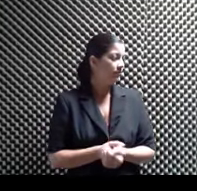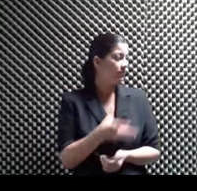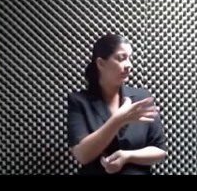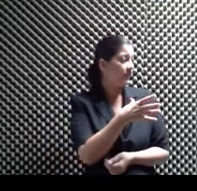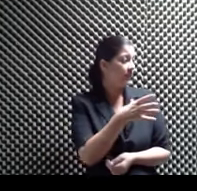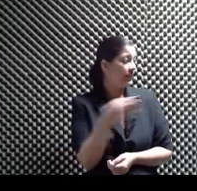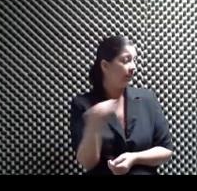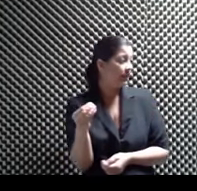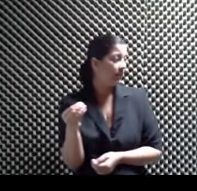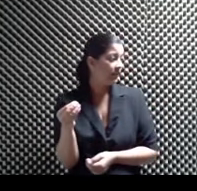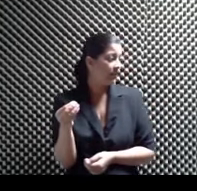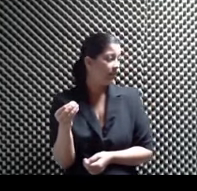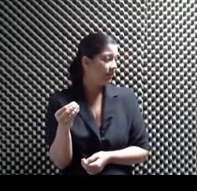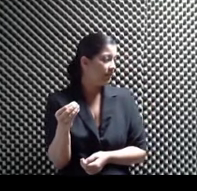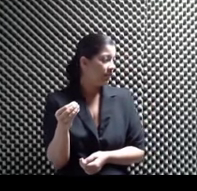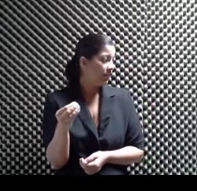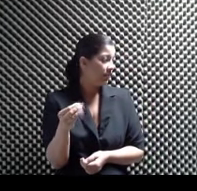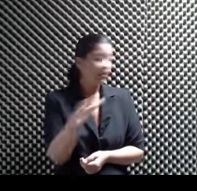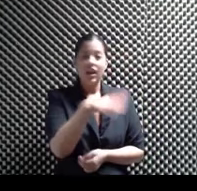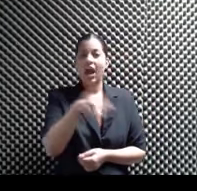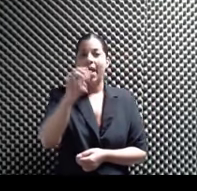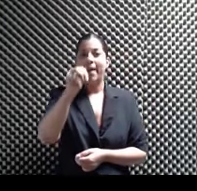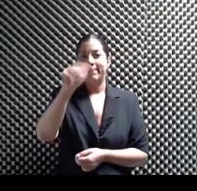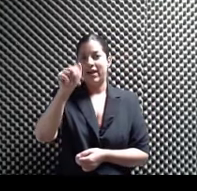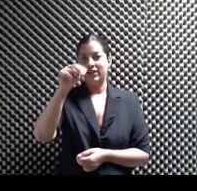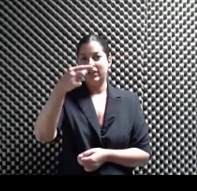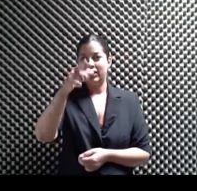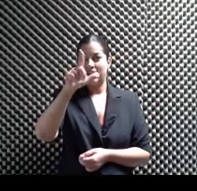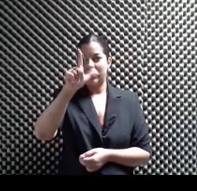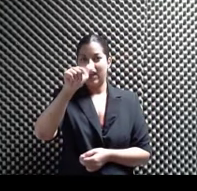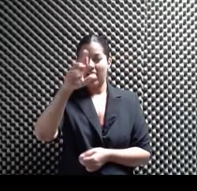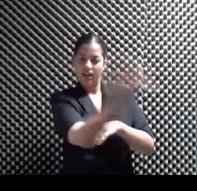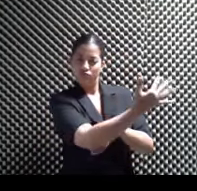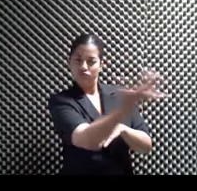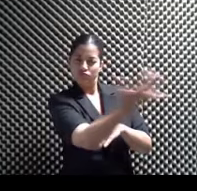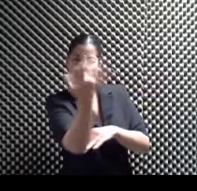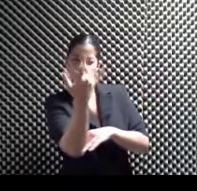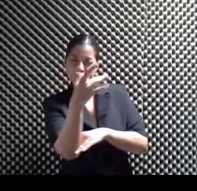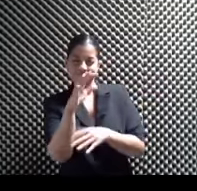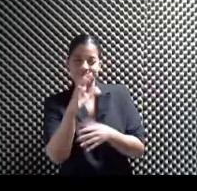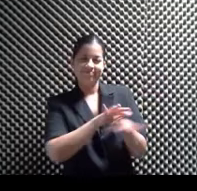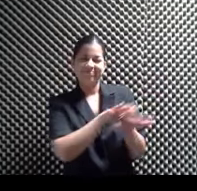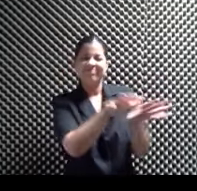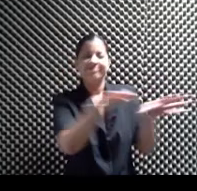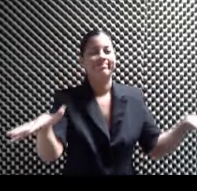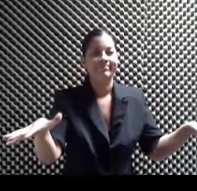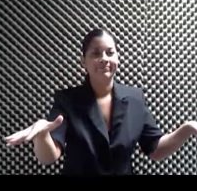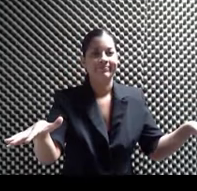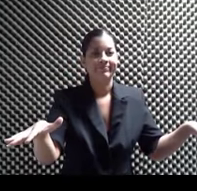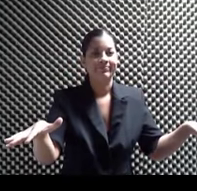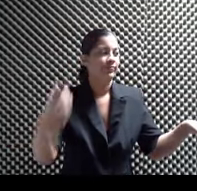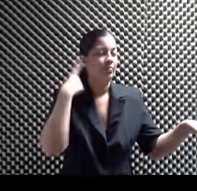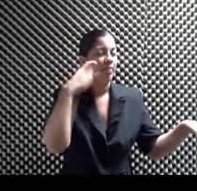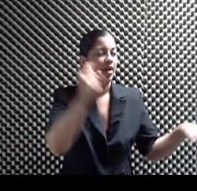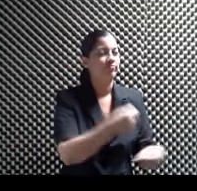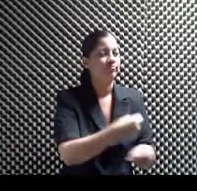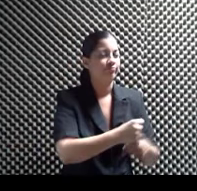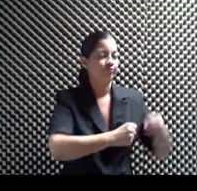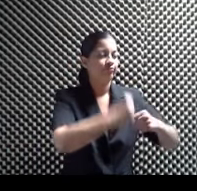Era Allí Este Todo Ese Manglar Que Había En Ese espacio Lo Importante Era Que Era Encima De La Laguna Prácticamente Y Eso